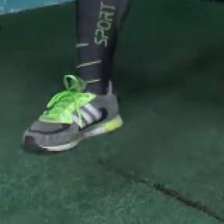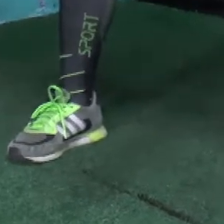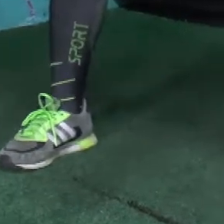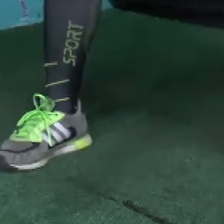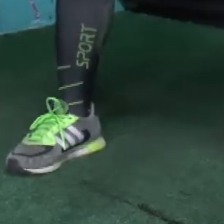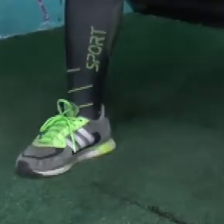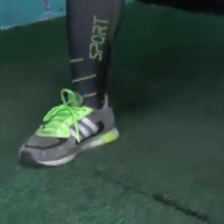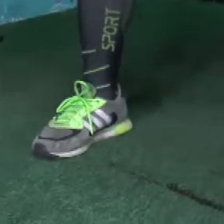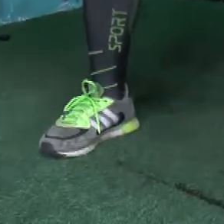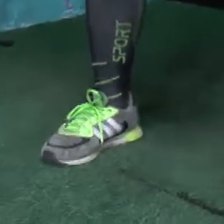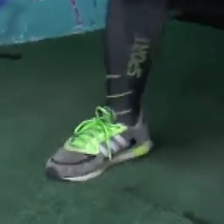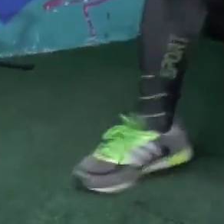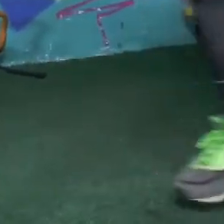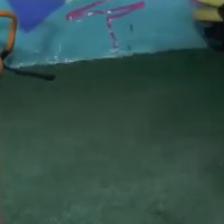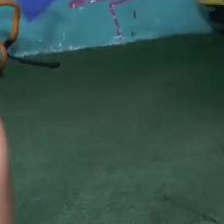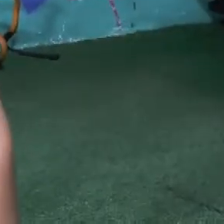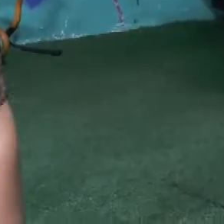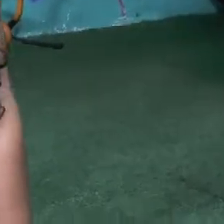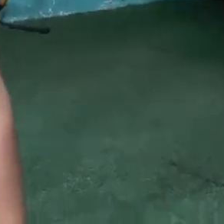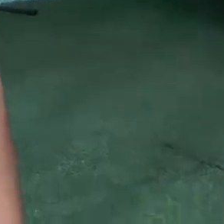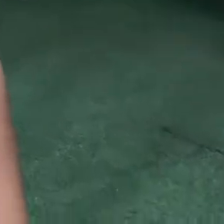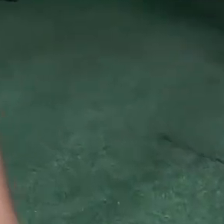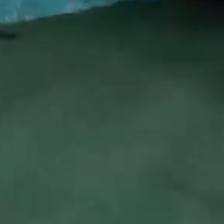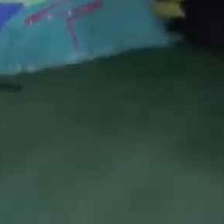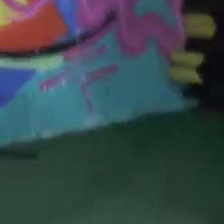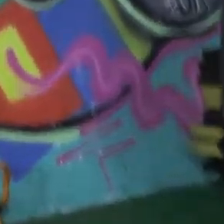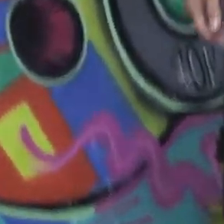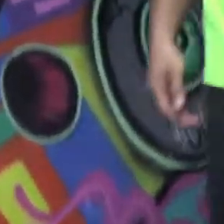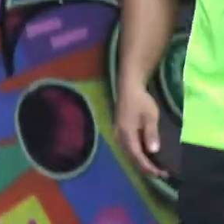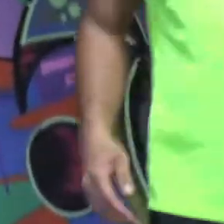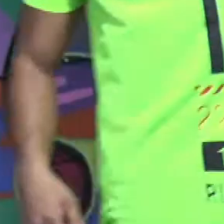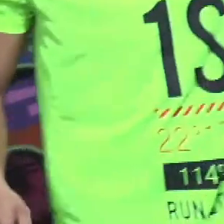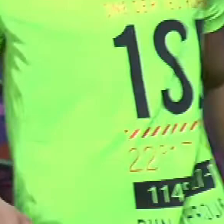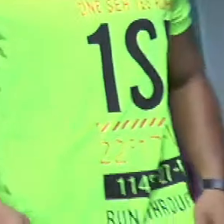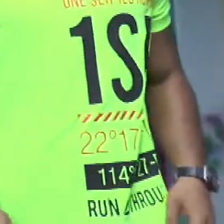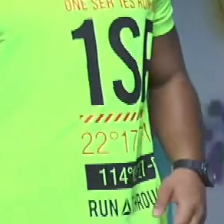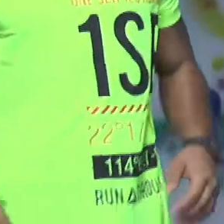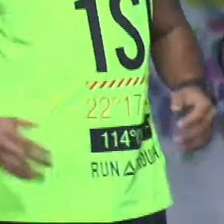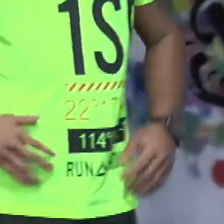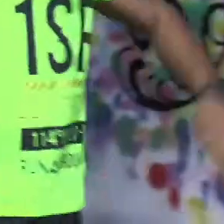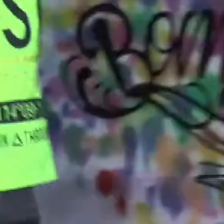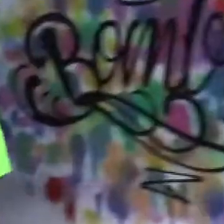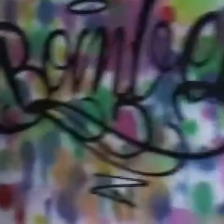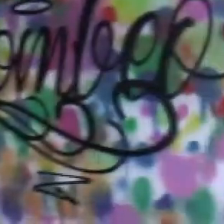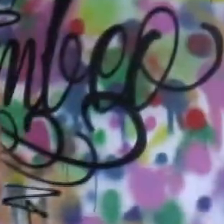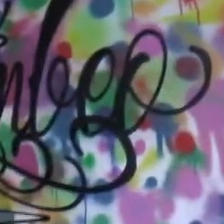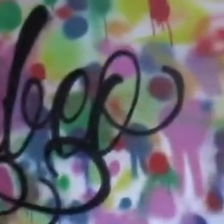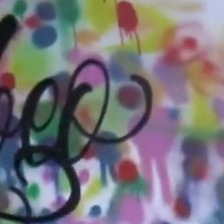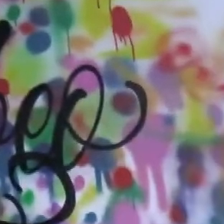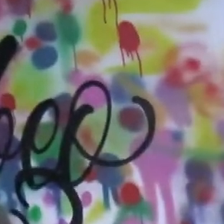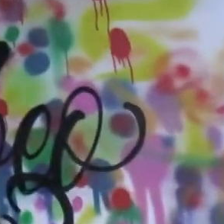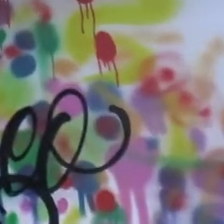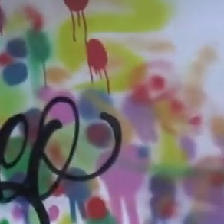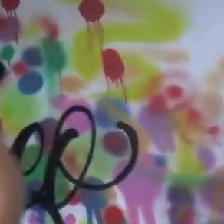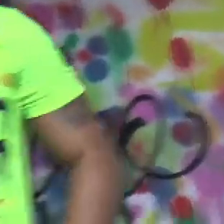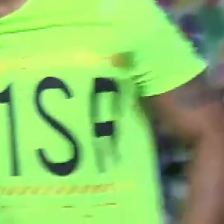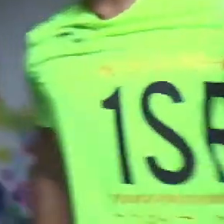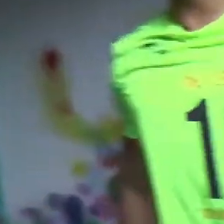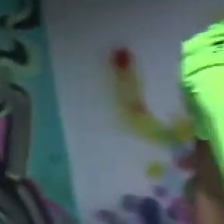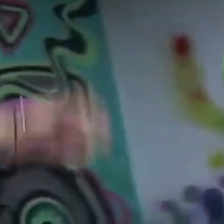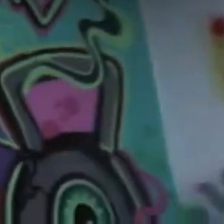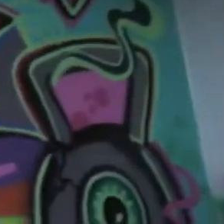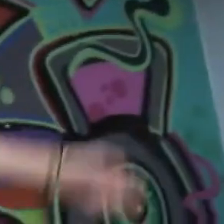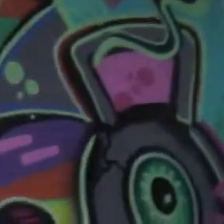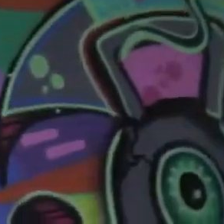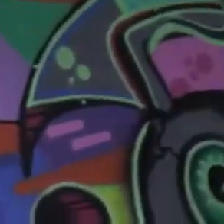18, 19, 20, muy bien, este es el primer trabajo de core, trabajo de fortalecimiento. Ahora vamos a arrancar con jumping jacks, con payasitos, ¿listo? Ahí